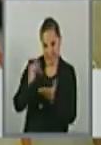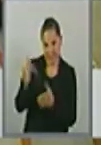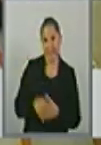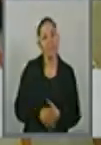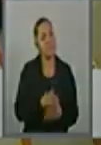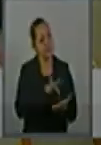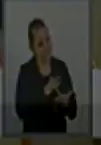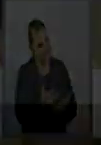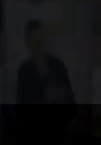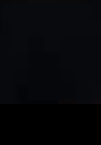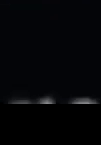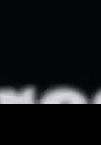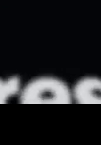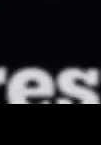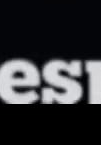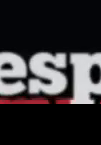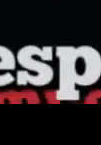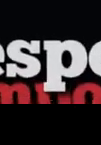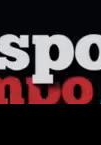barrientos